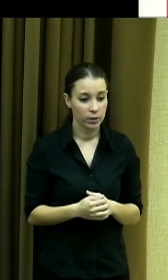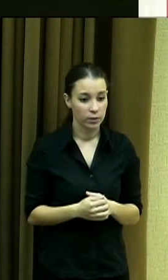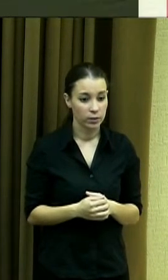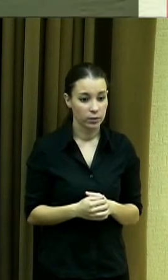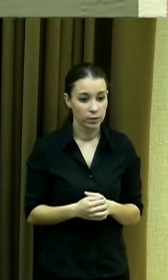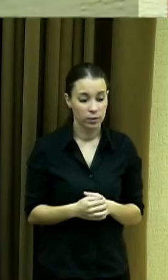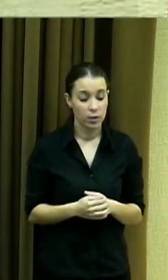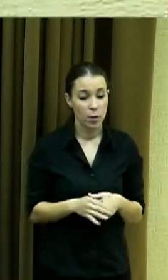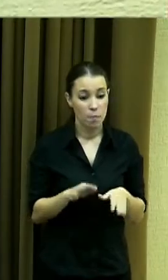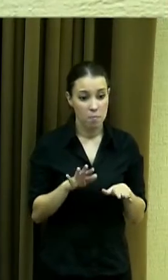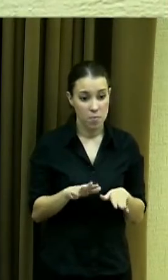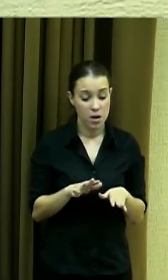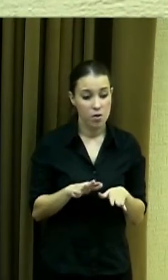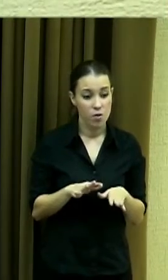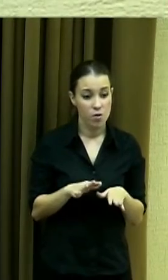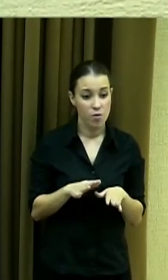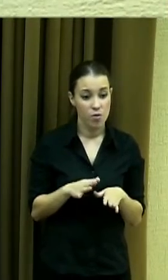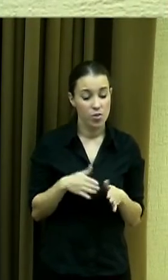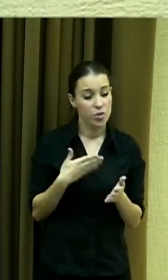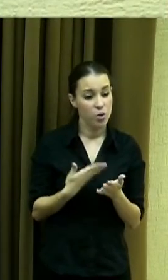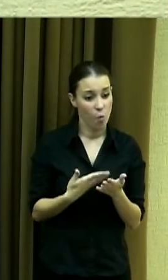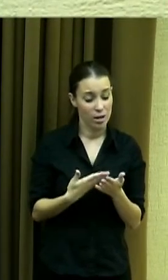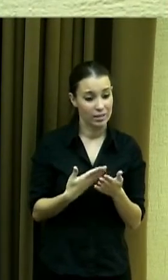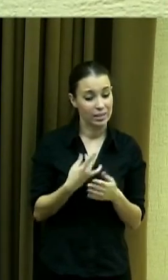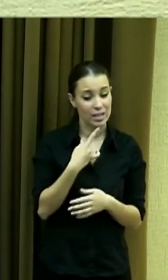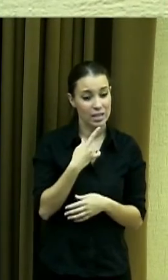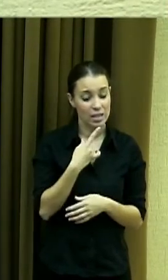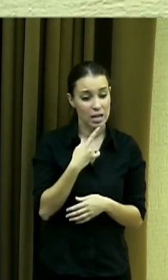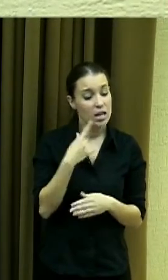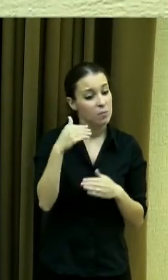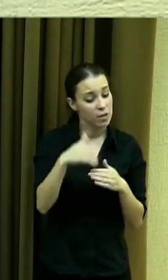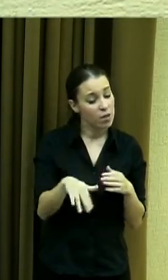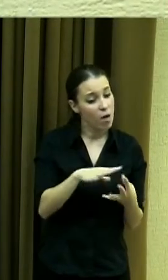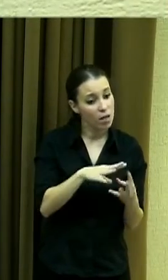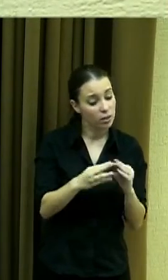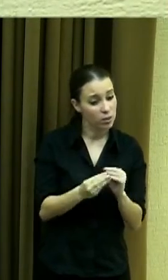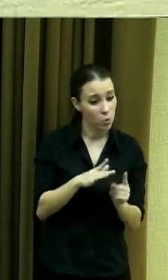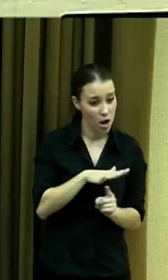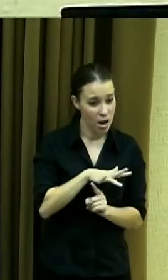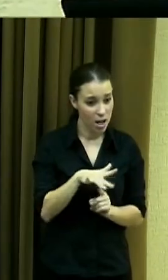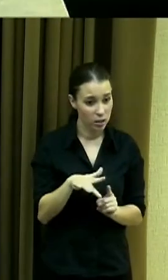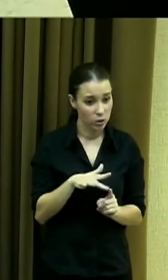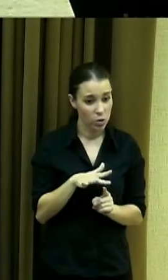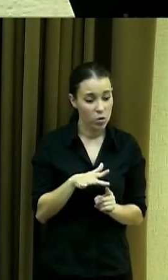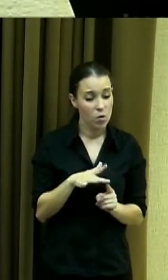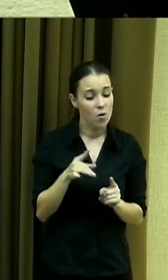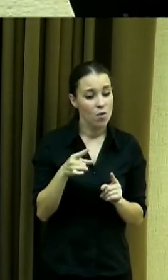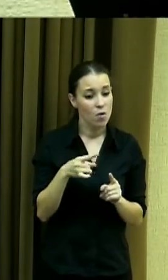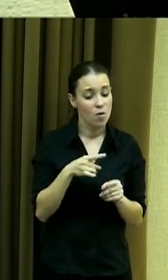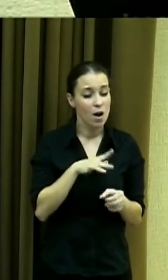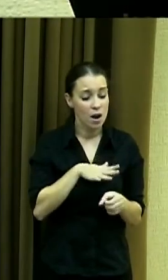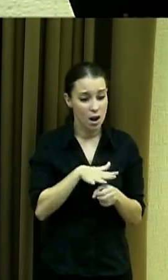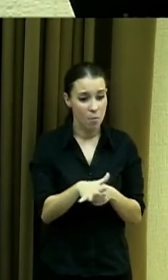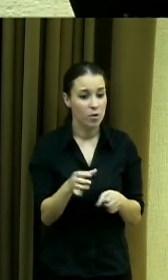Pero donde más manifiestan sus limitaciones adaptativas es en el entorno a nivel laboral y